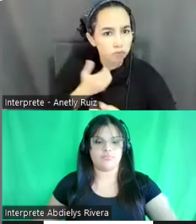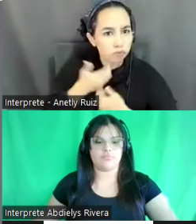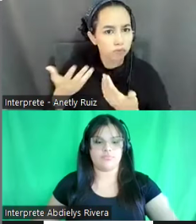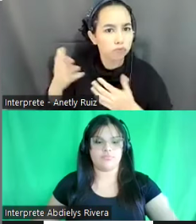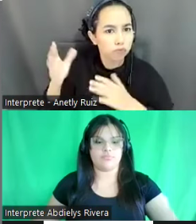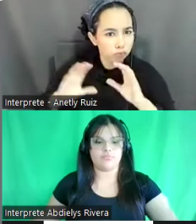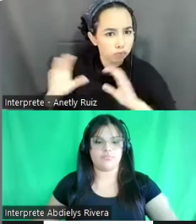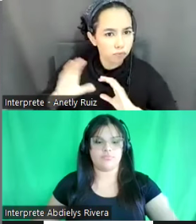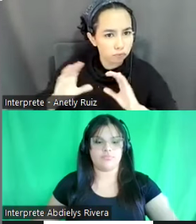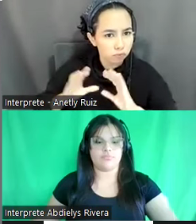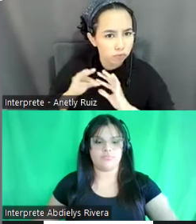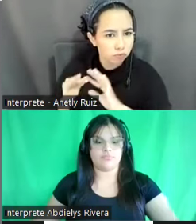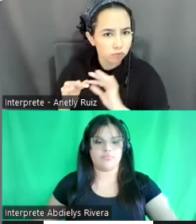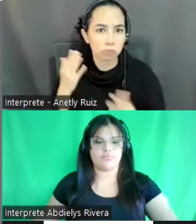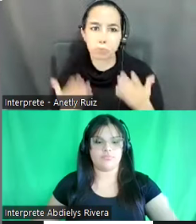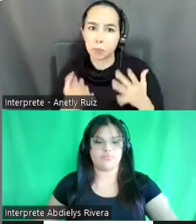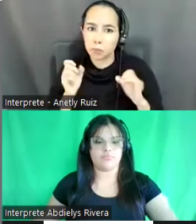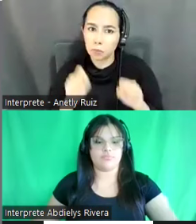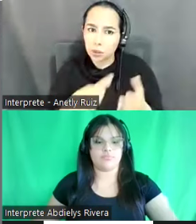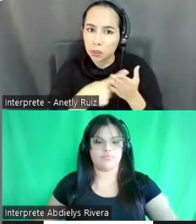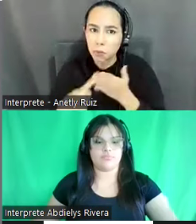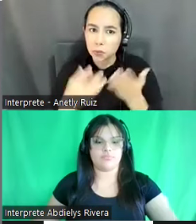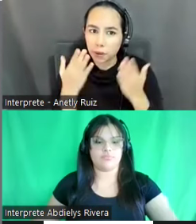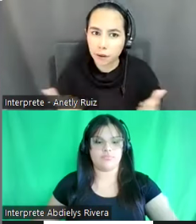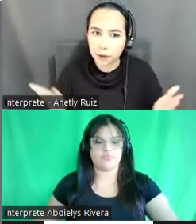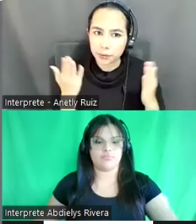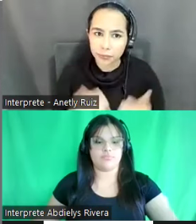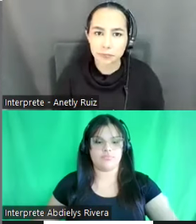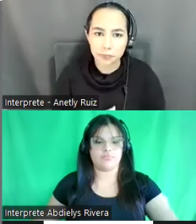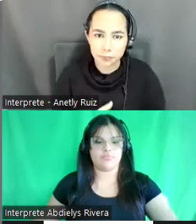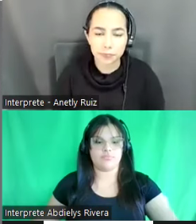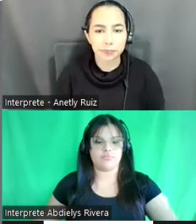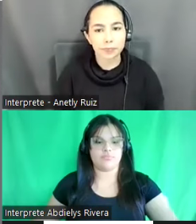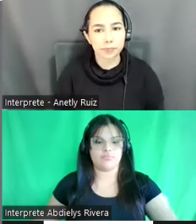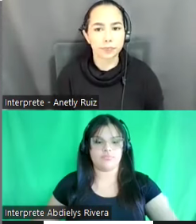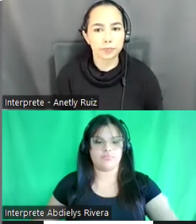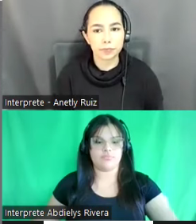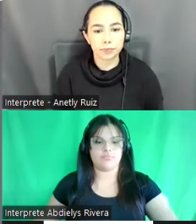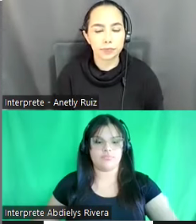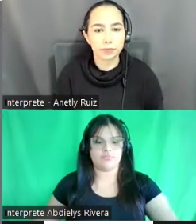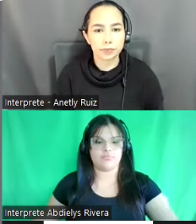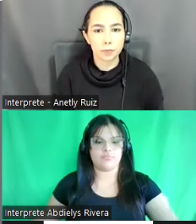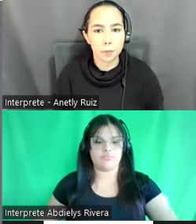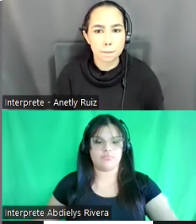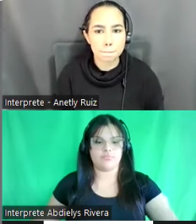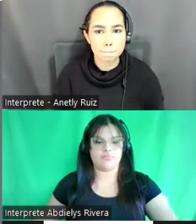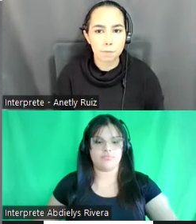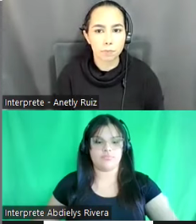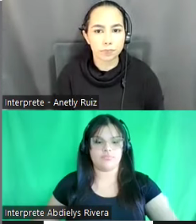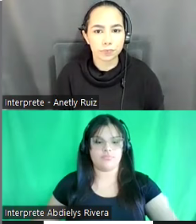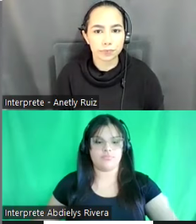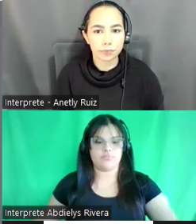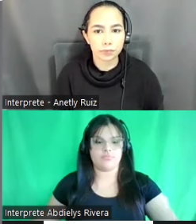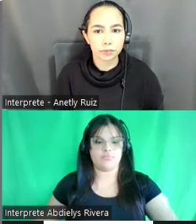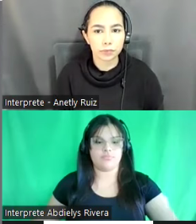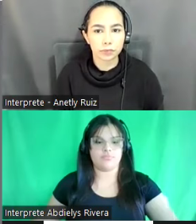licenciada pueda abordar un poco más sobre esa situación particular. Voy a leer el comentario